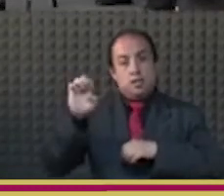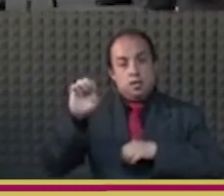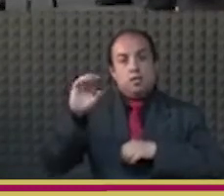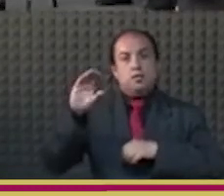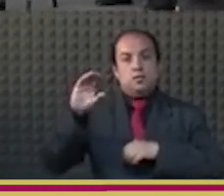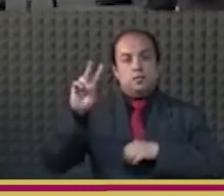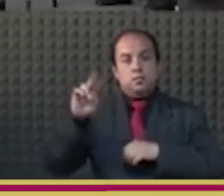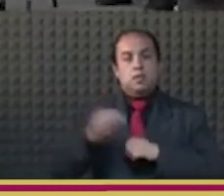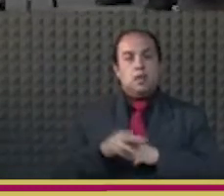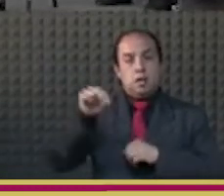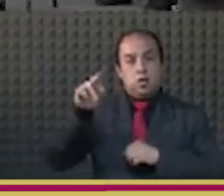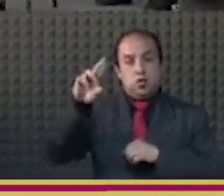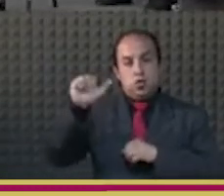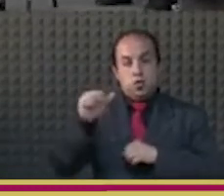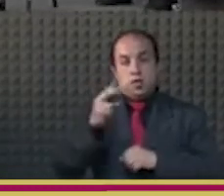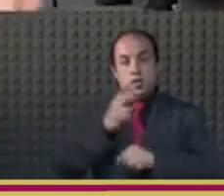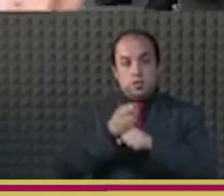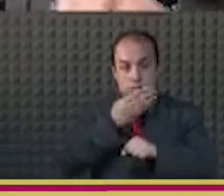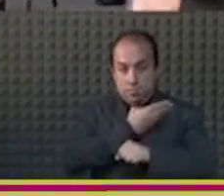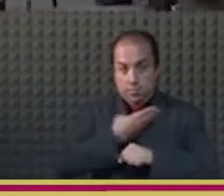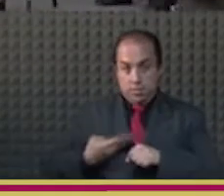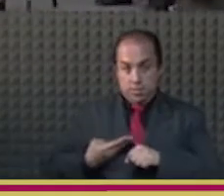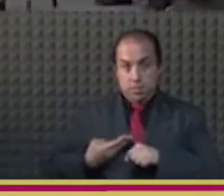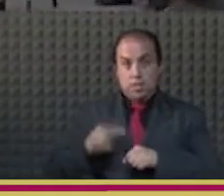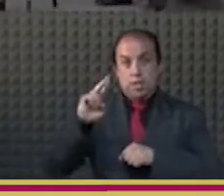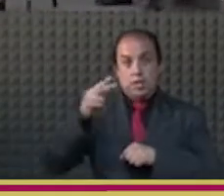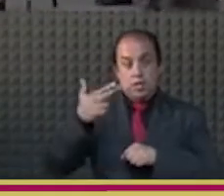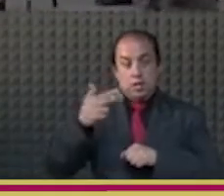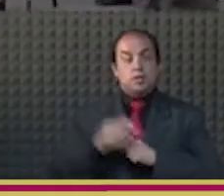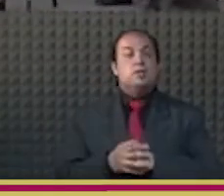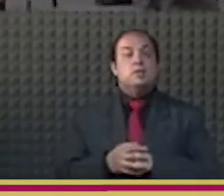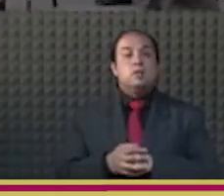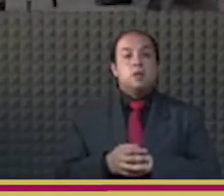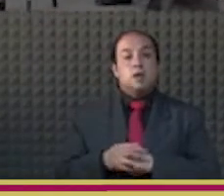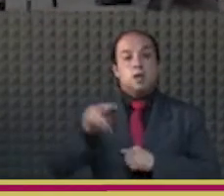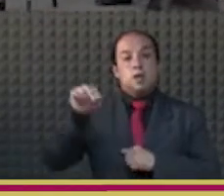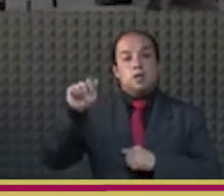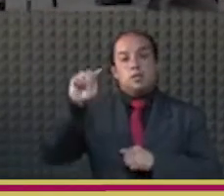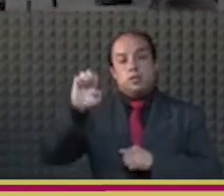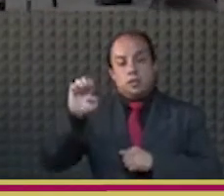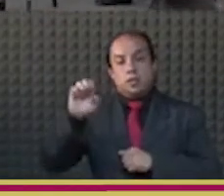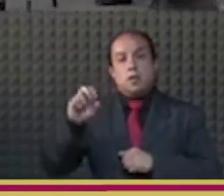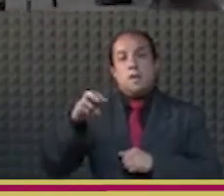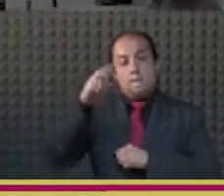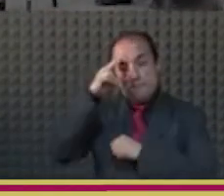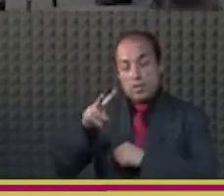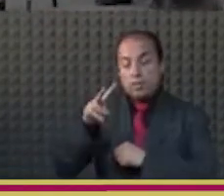Nora Villafuerte, vicepresidenta de Recursos Humanos de Nestlé México.